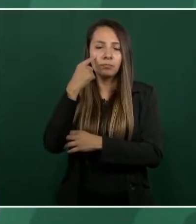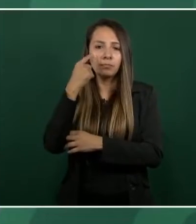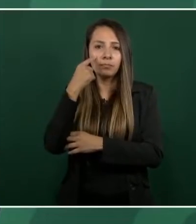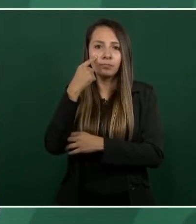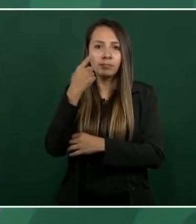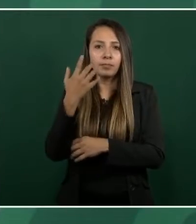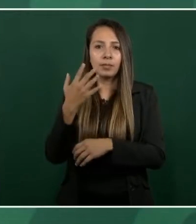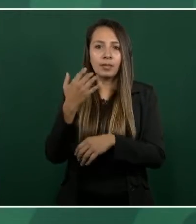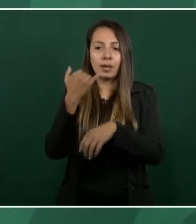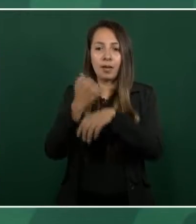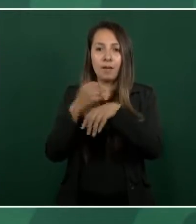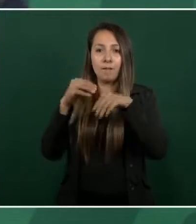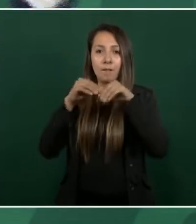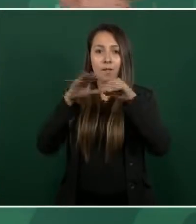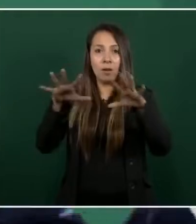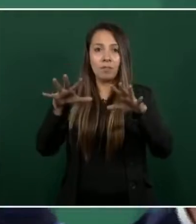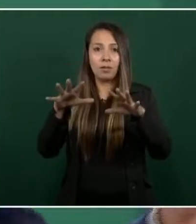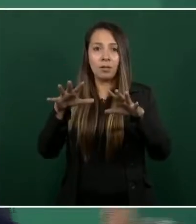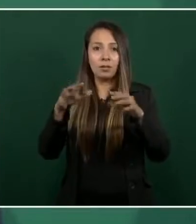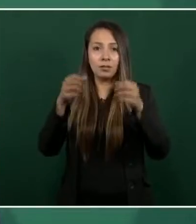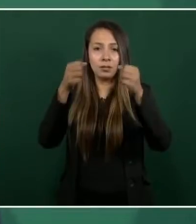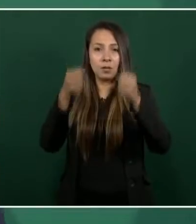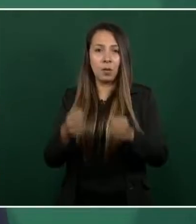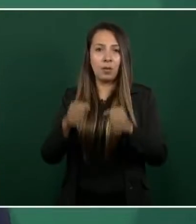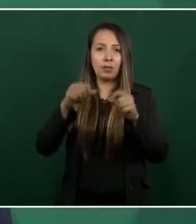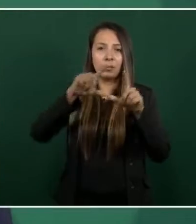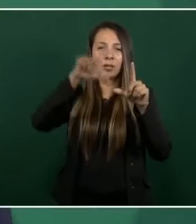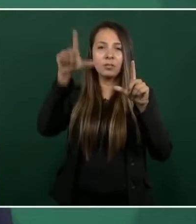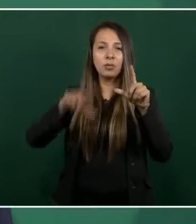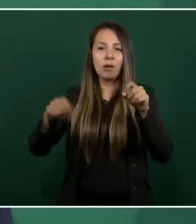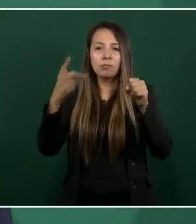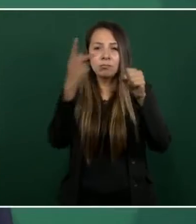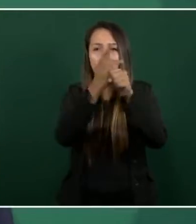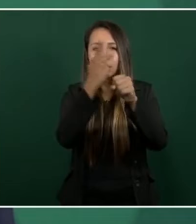nacional de lo que está pasando en el país,